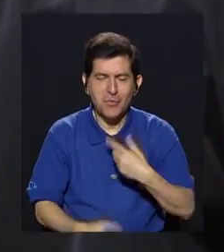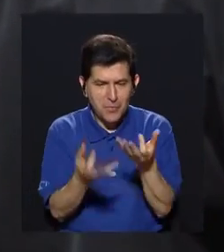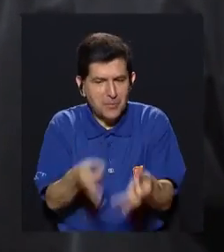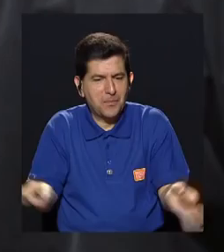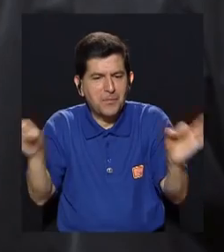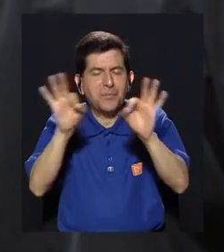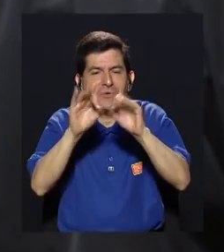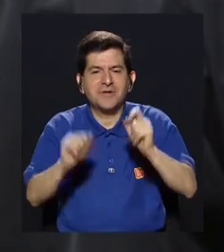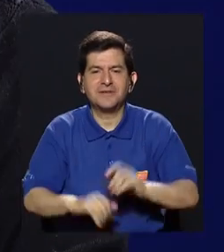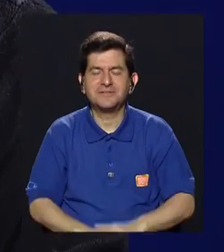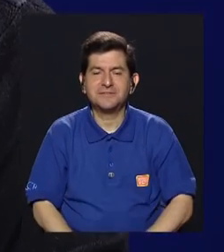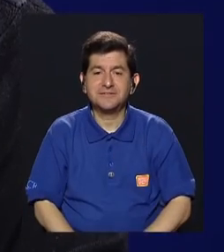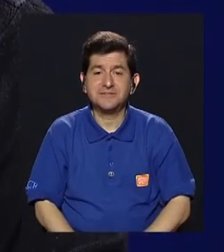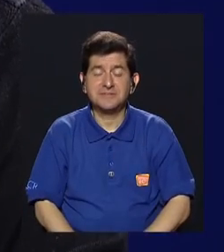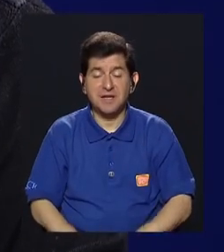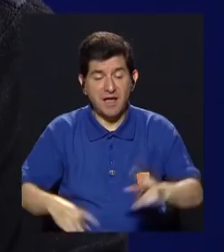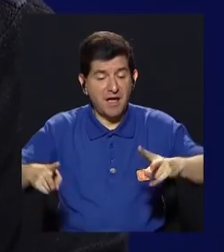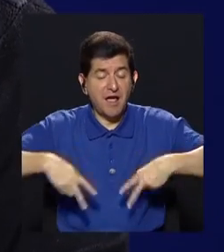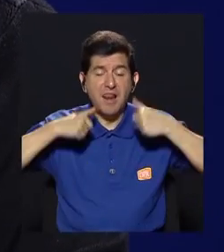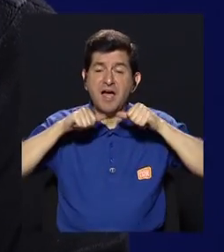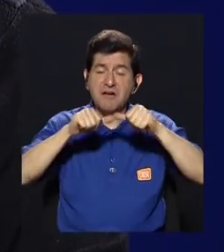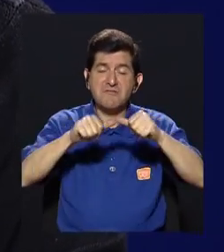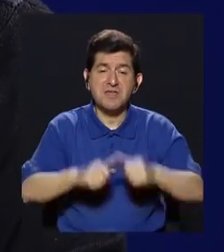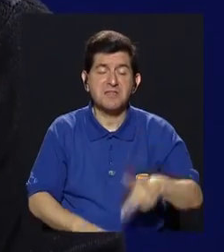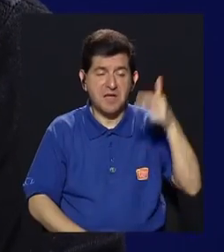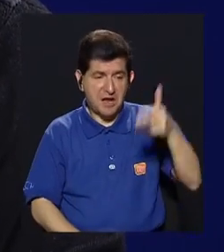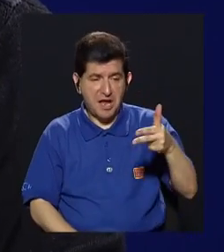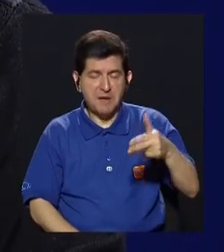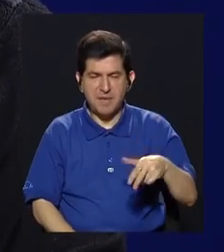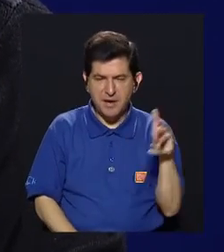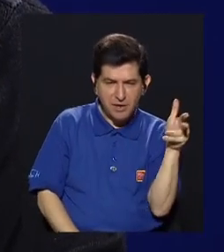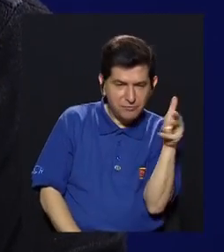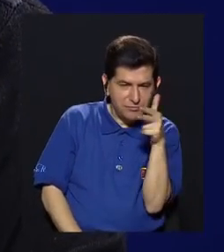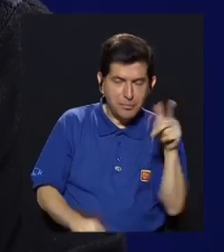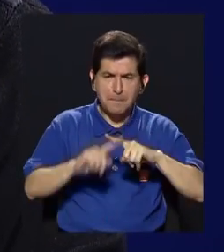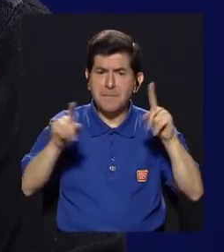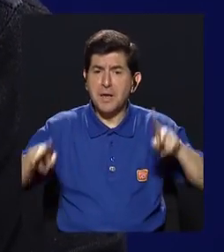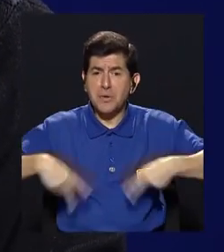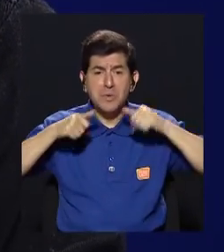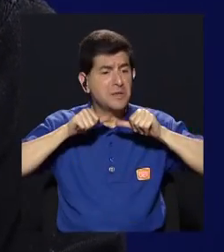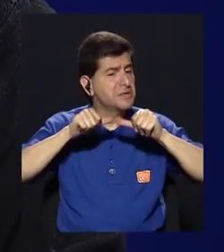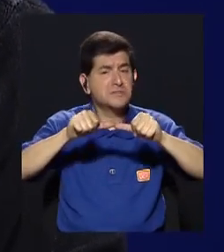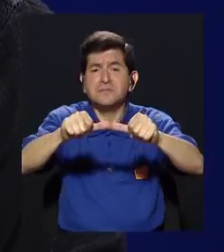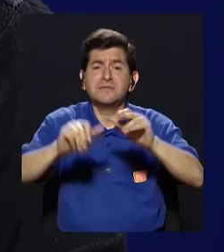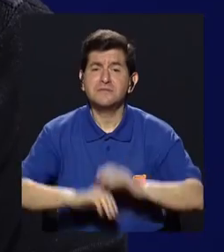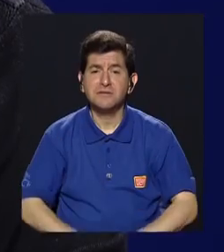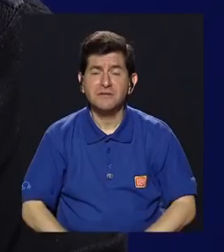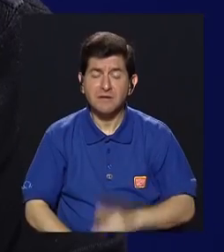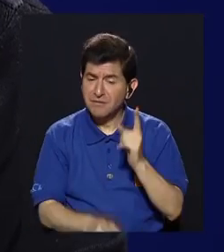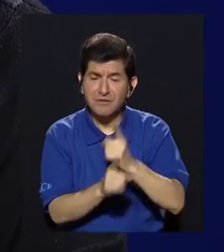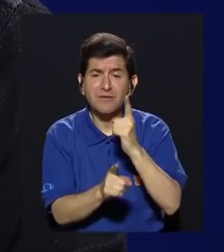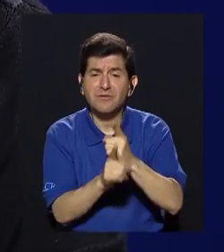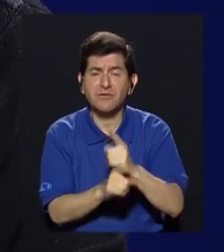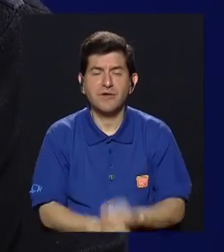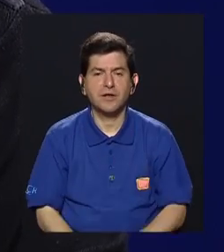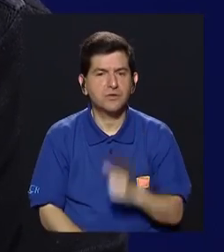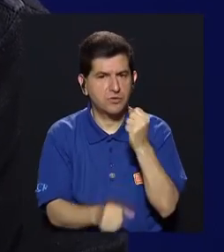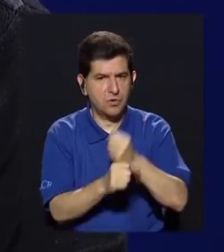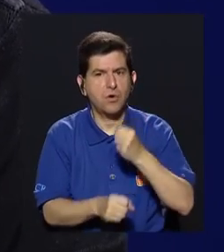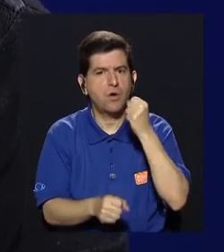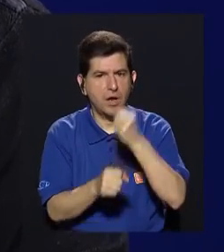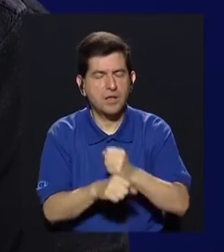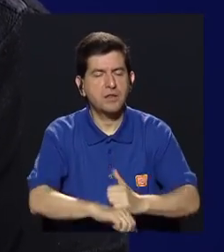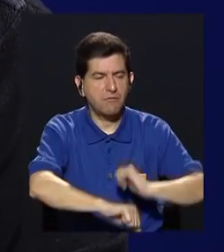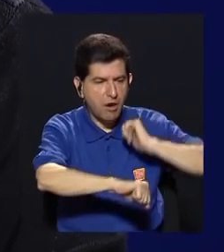fuerza porque ya la vida continúa la cámara está encendida pero la vida continúa y es así verdad claro el trabajo